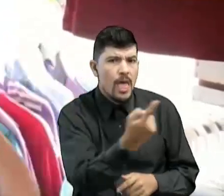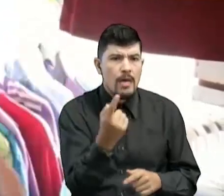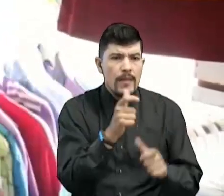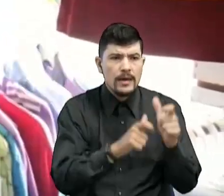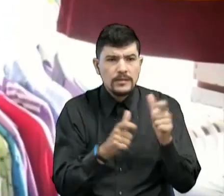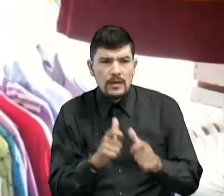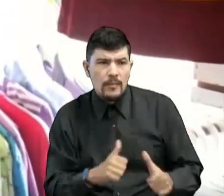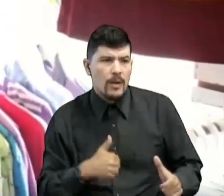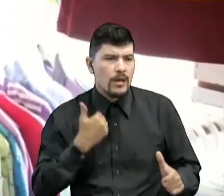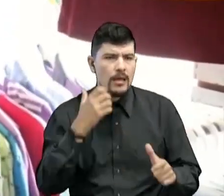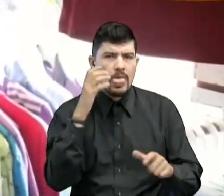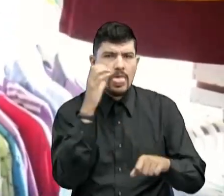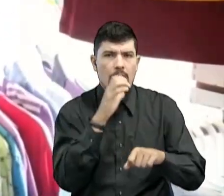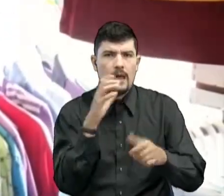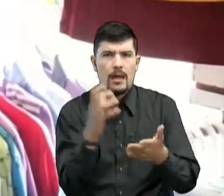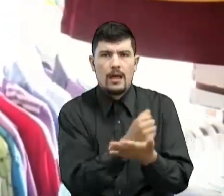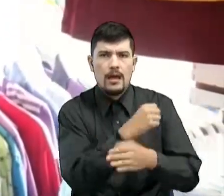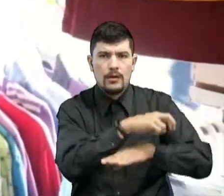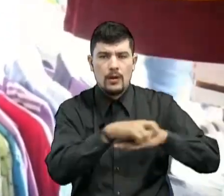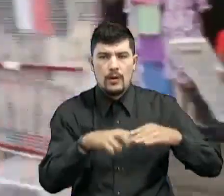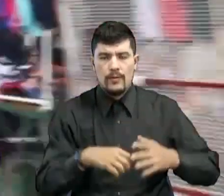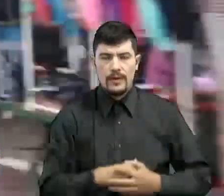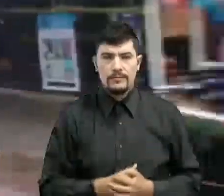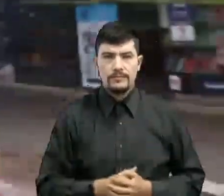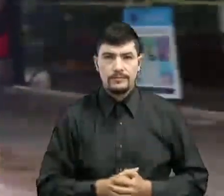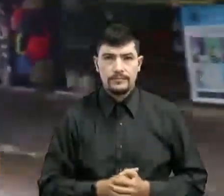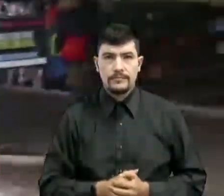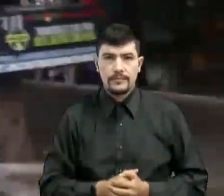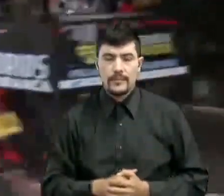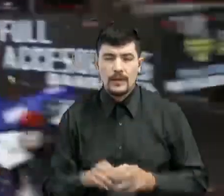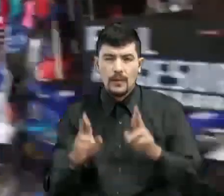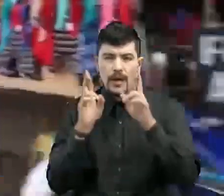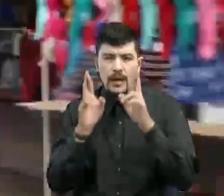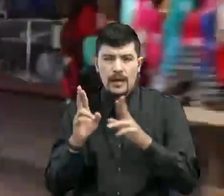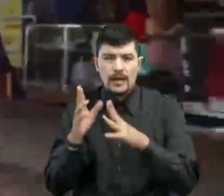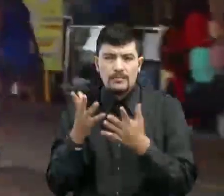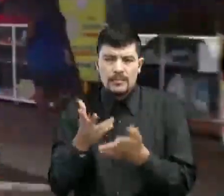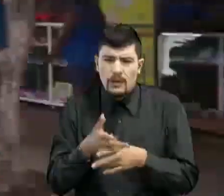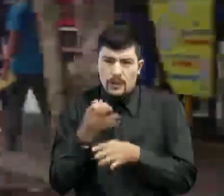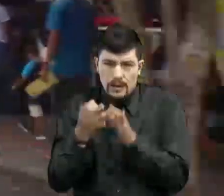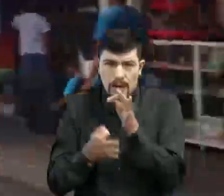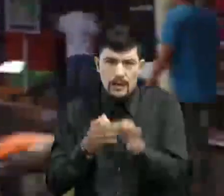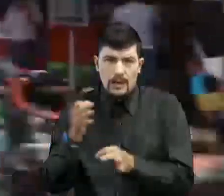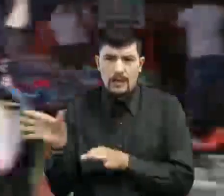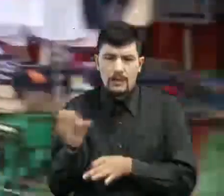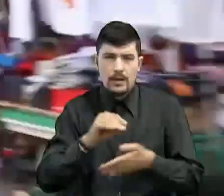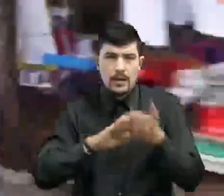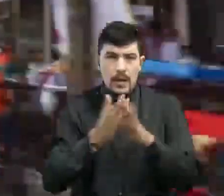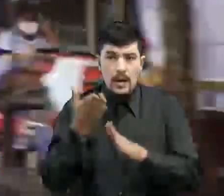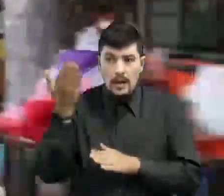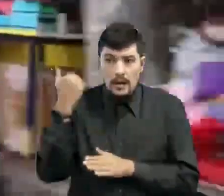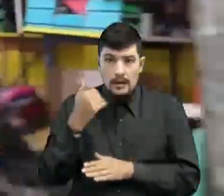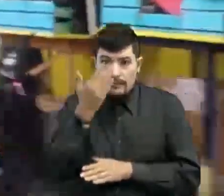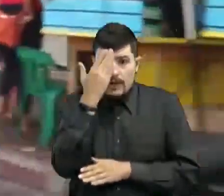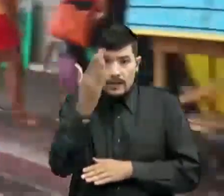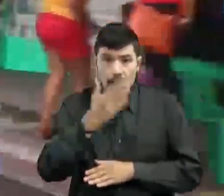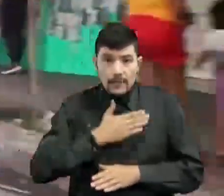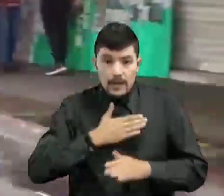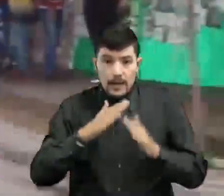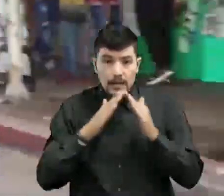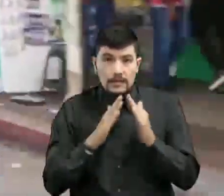porque han habido muchos muertos estos días y atracos y todo. Y entonces a mí me atracaron acá en la puerta de la